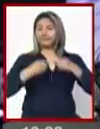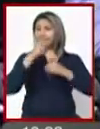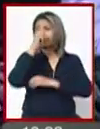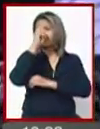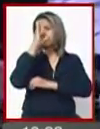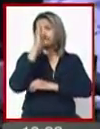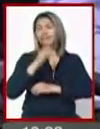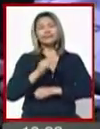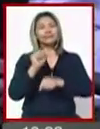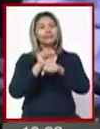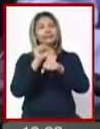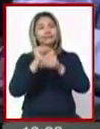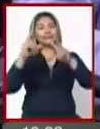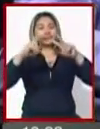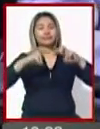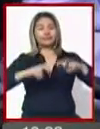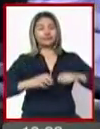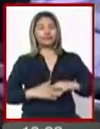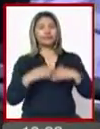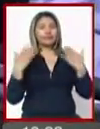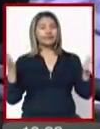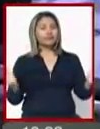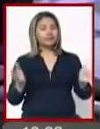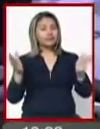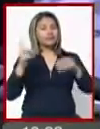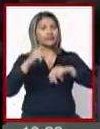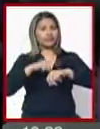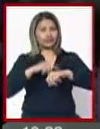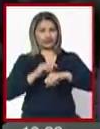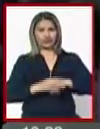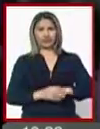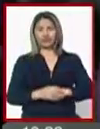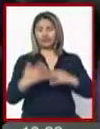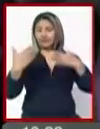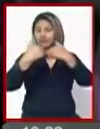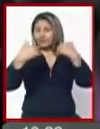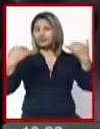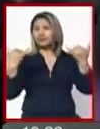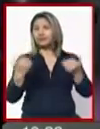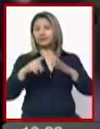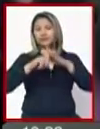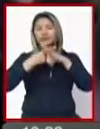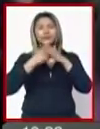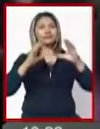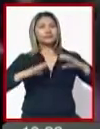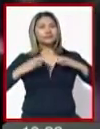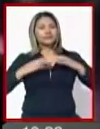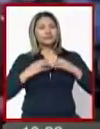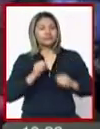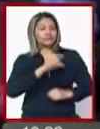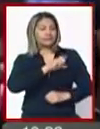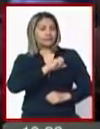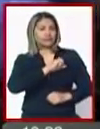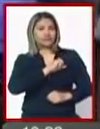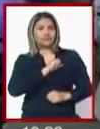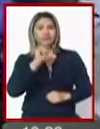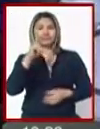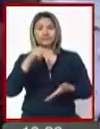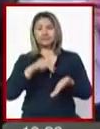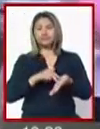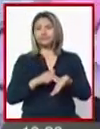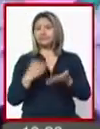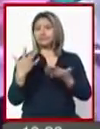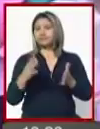rigor científico al trabajo investigativo, va a agilizar los tiempos. Paralelamente, hoy se dio inicio a la capacitación de policías en el Plan